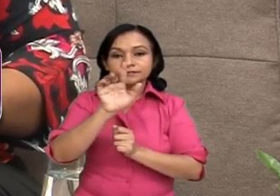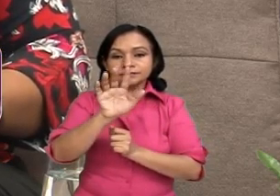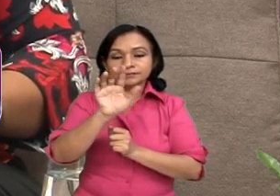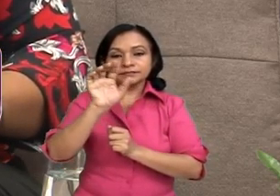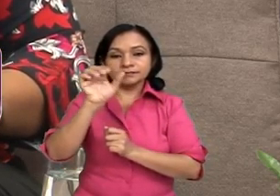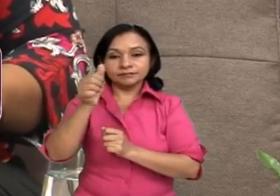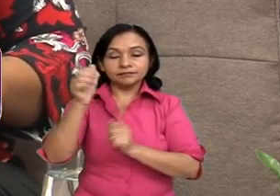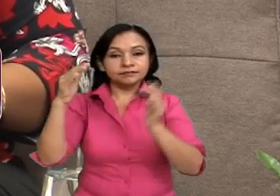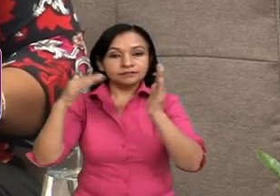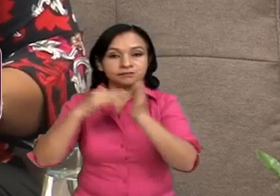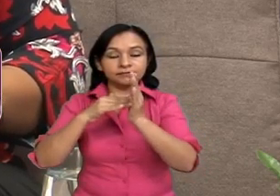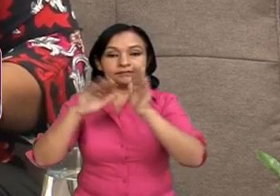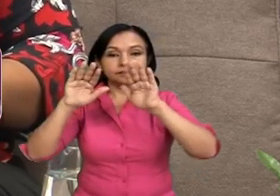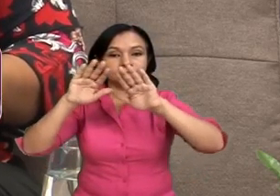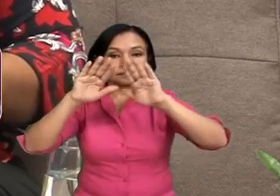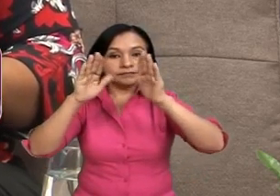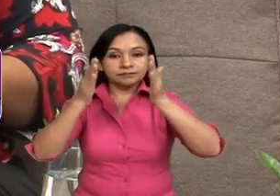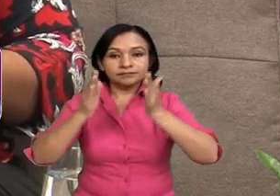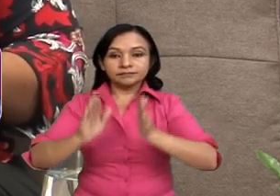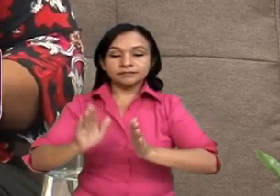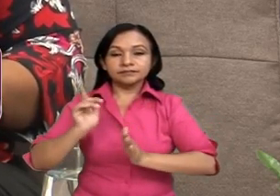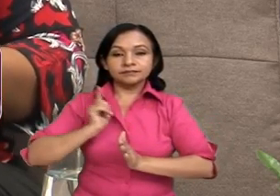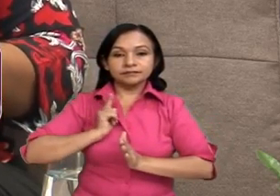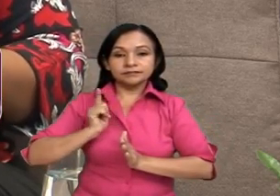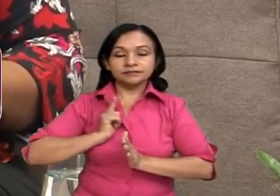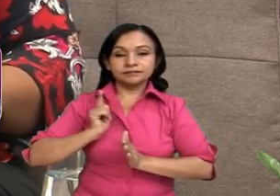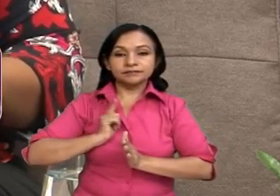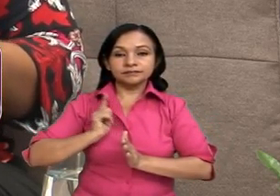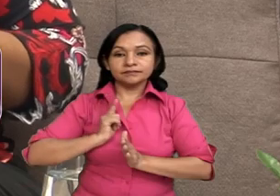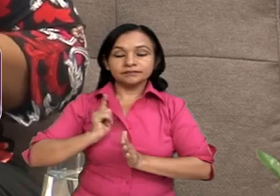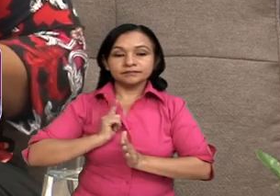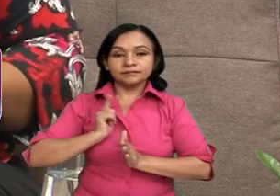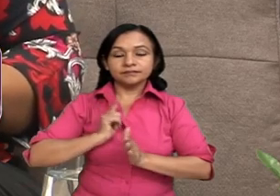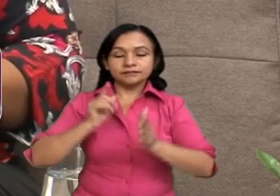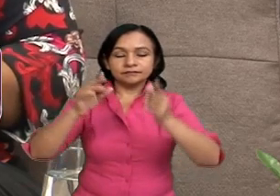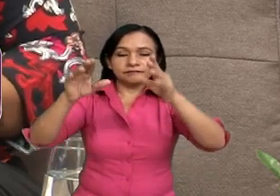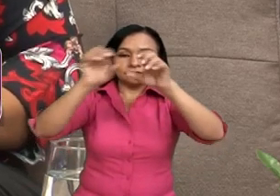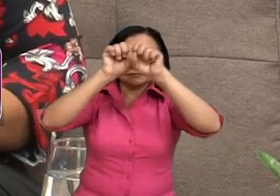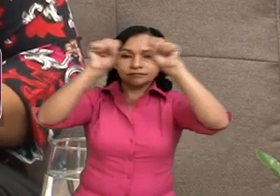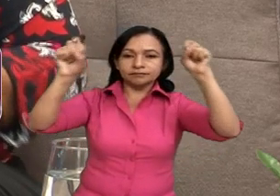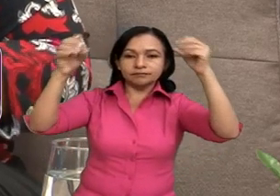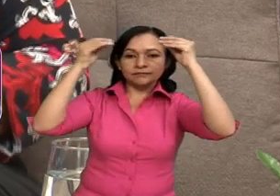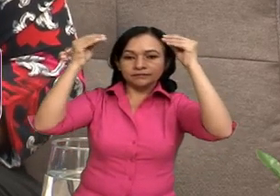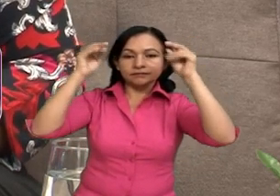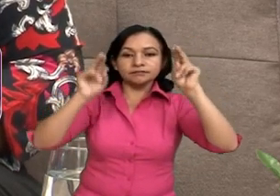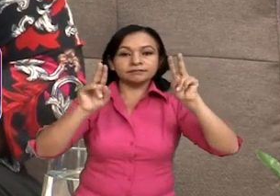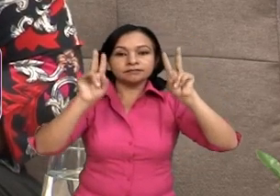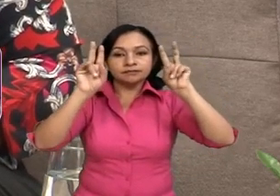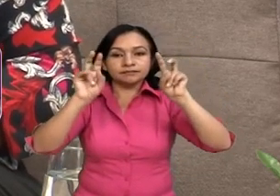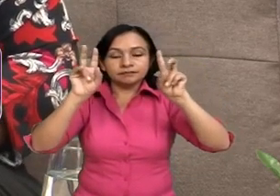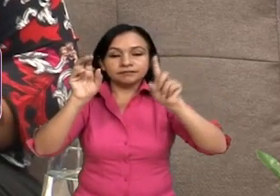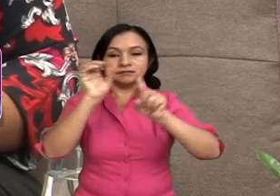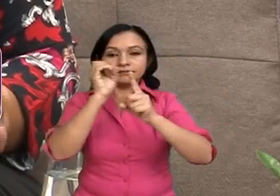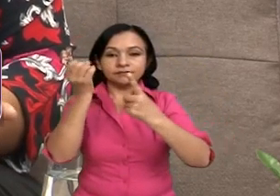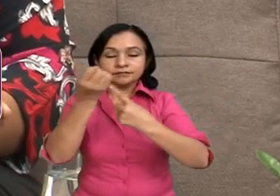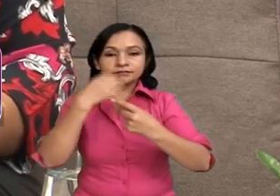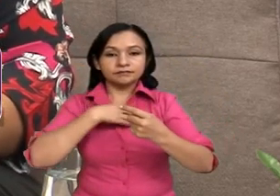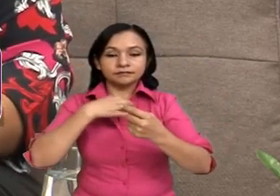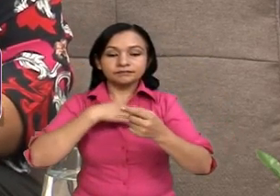156.000 mujeres hayan recibido capacitación y sensibilización en temas organizativos y gestión